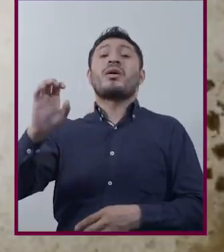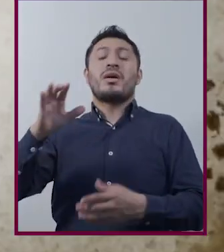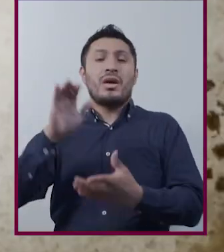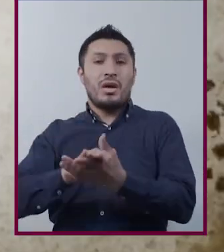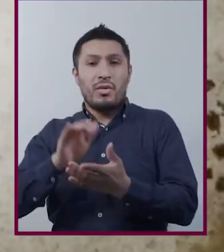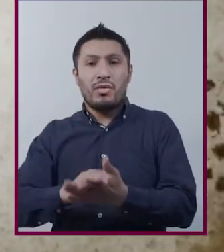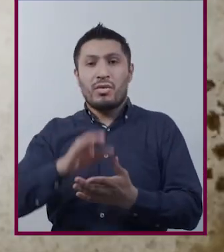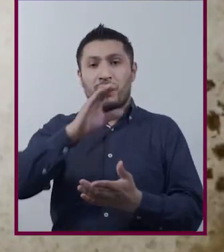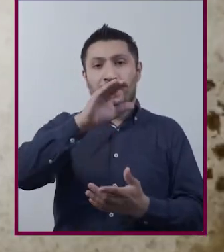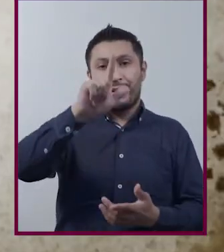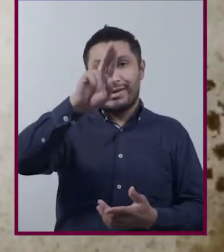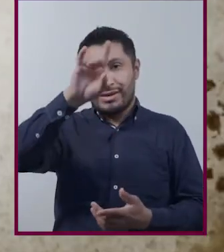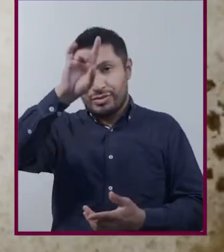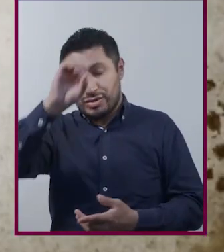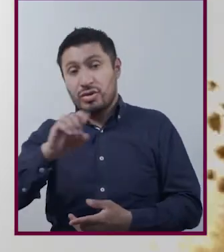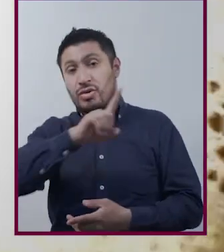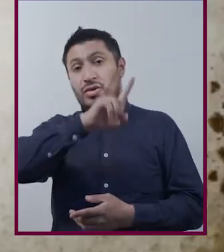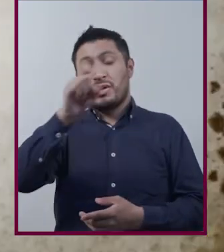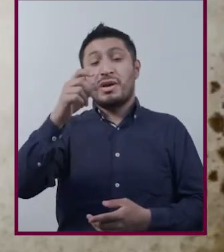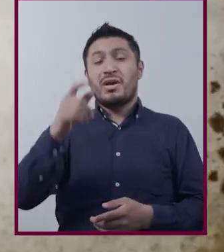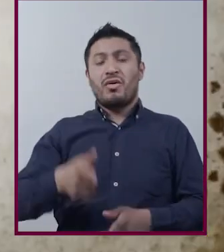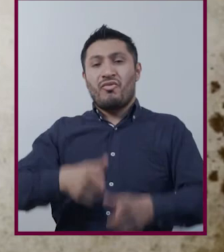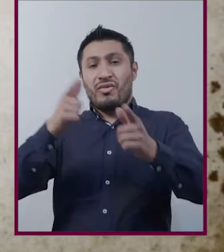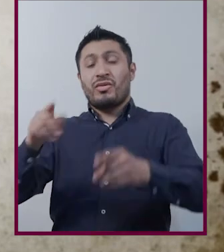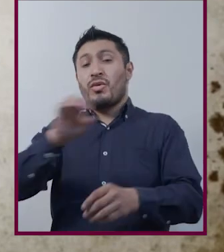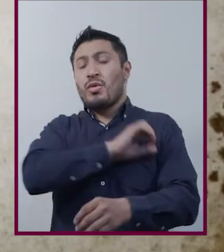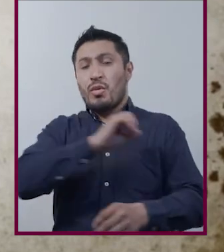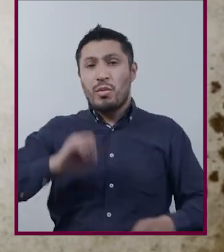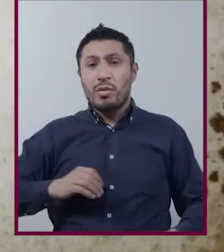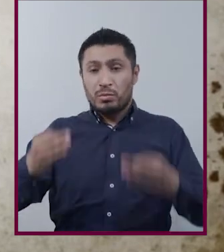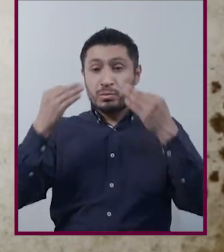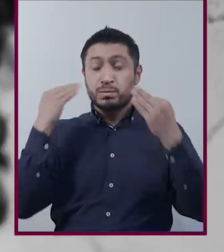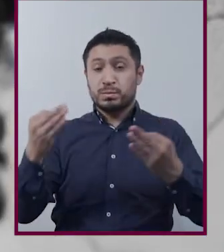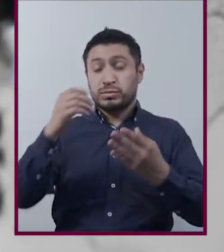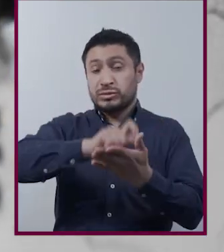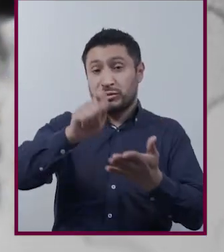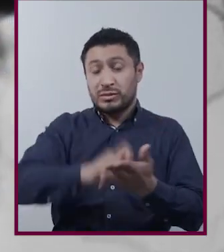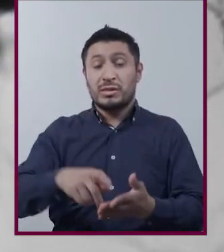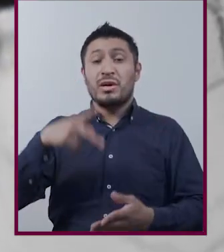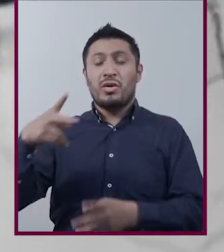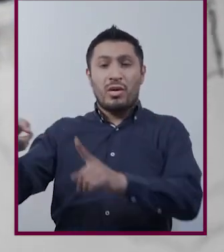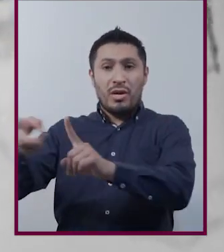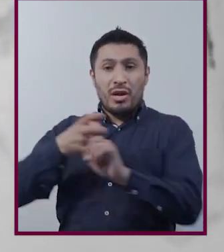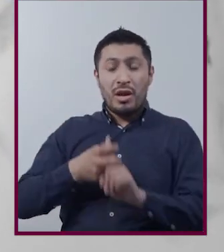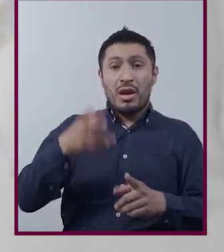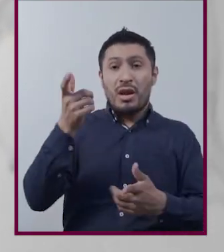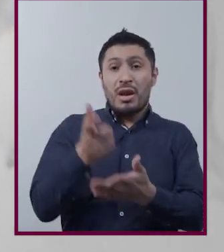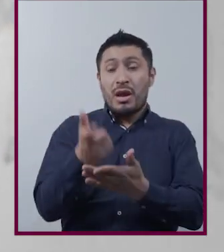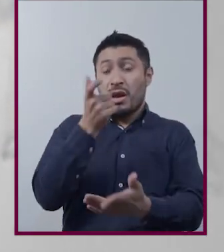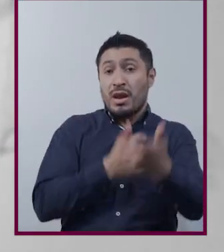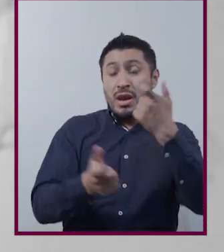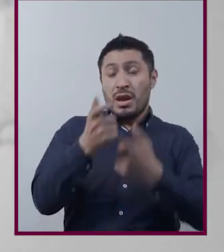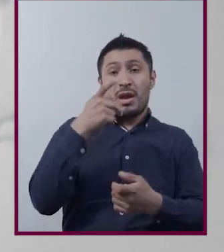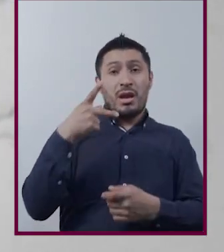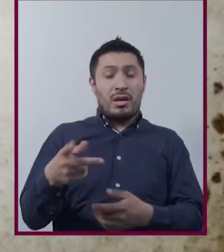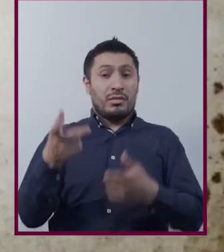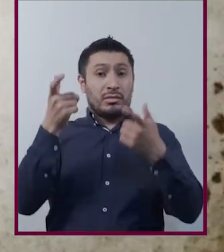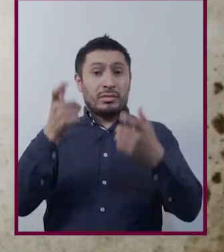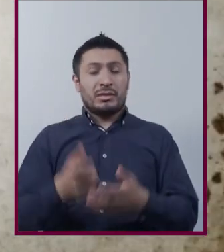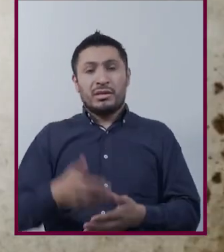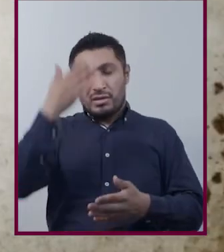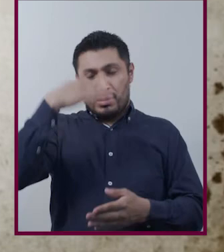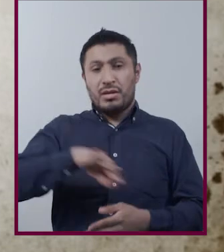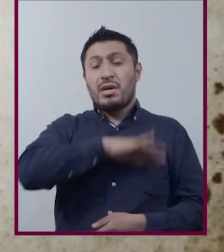Niño Cienfuegos, quienes la obligaron a dejar un testamento donde se estipulaba que sus captores cobrarían su pensión. Se sabe